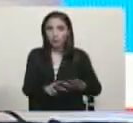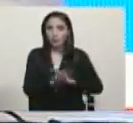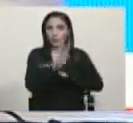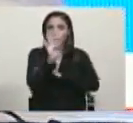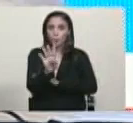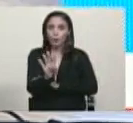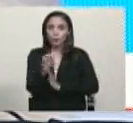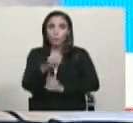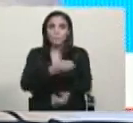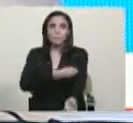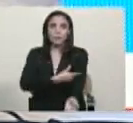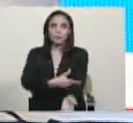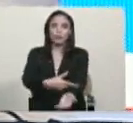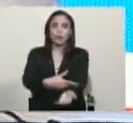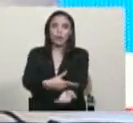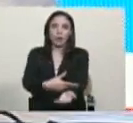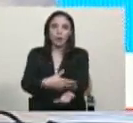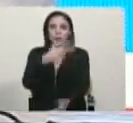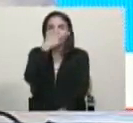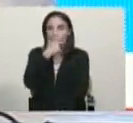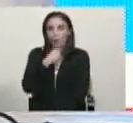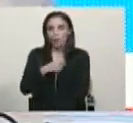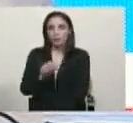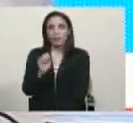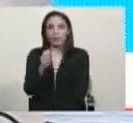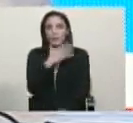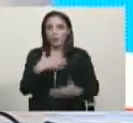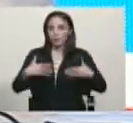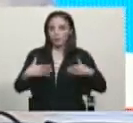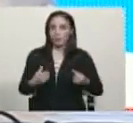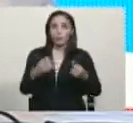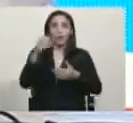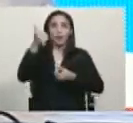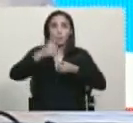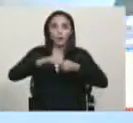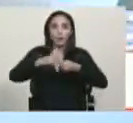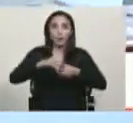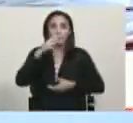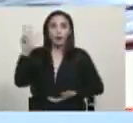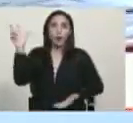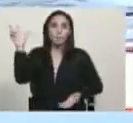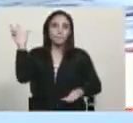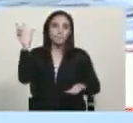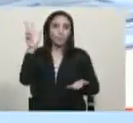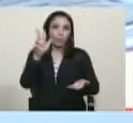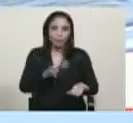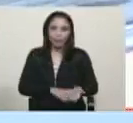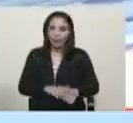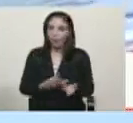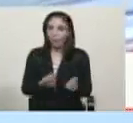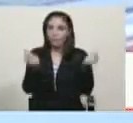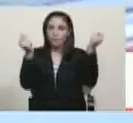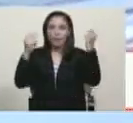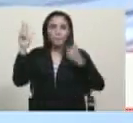10.484 millones de bolívares para la salud del Zulia, aprobado de